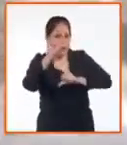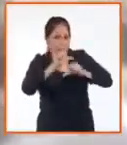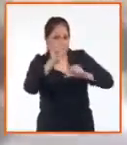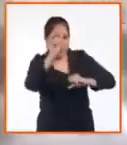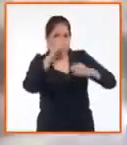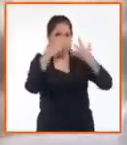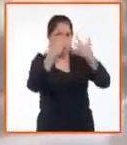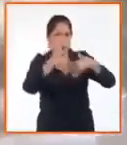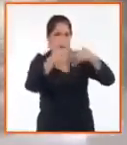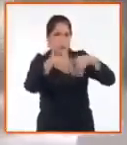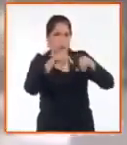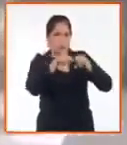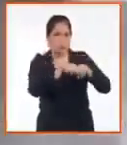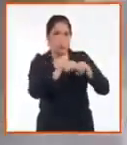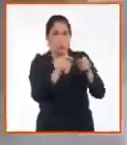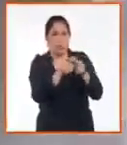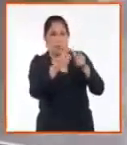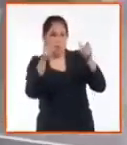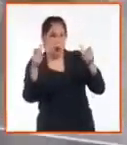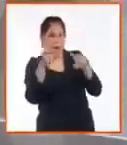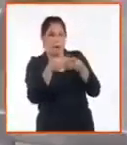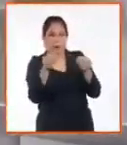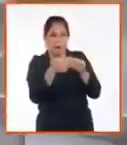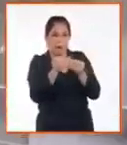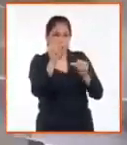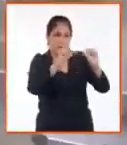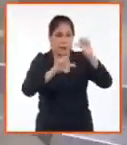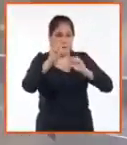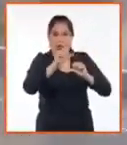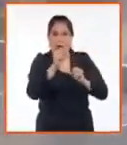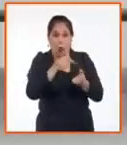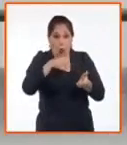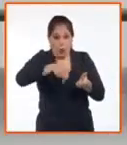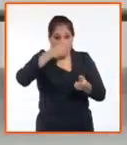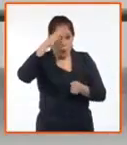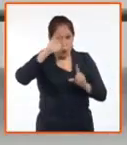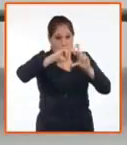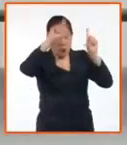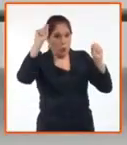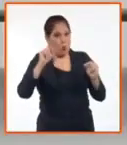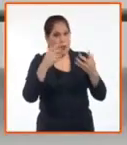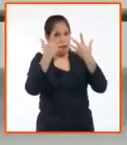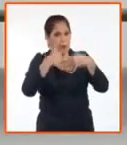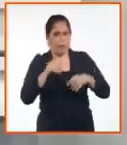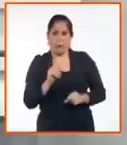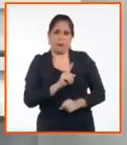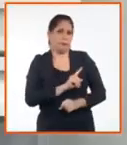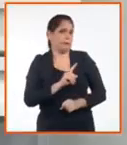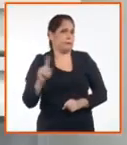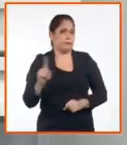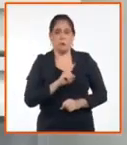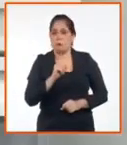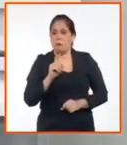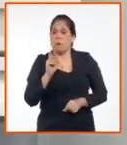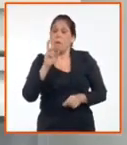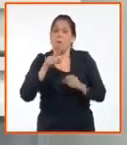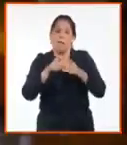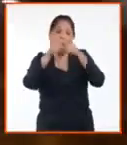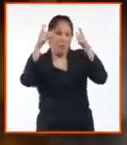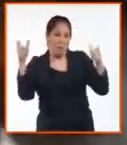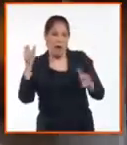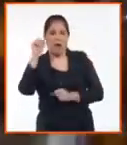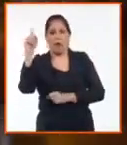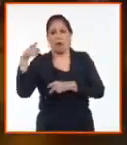la mayoría de estas materias primas no sé a quién no se para fabrican en cuba prácticamente todo se importan y